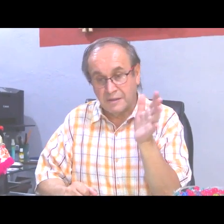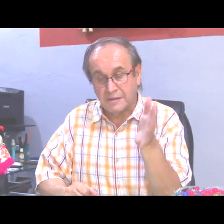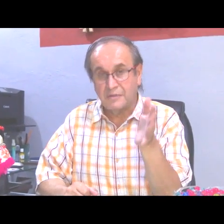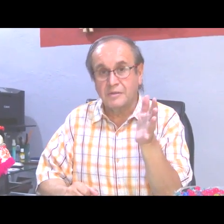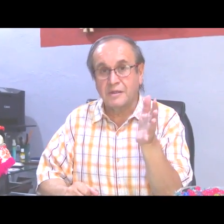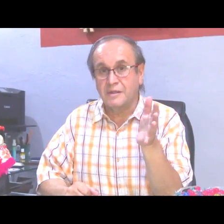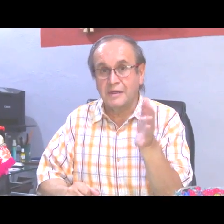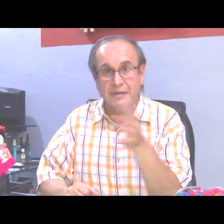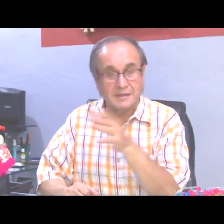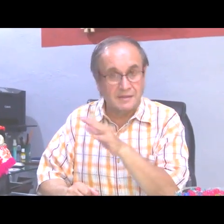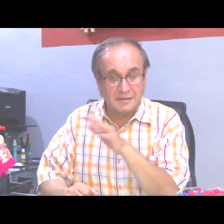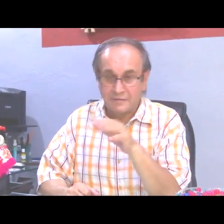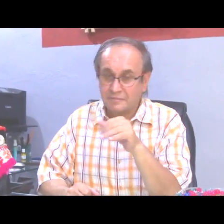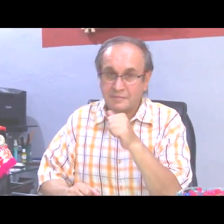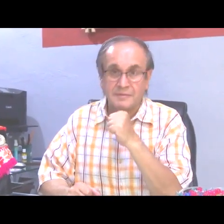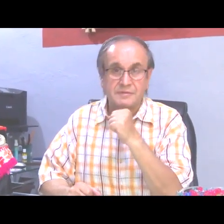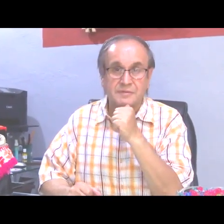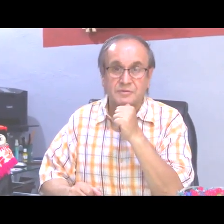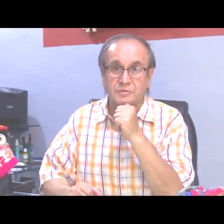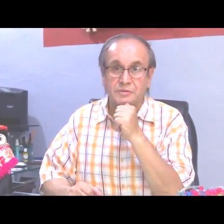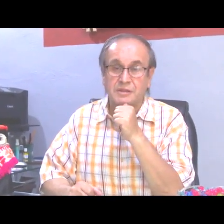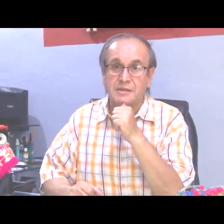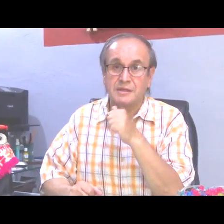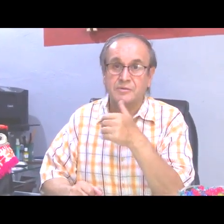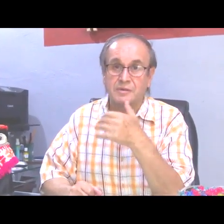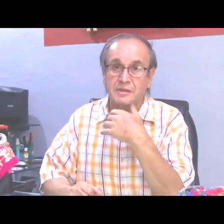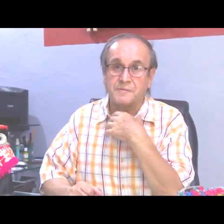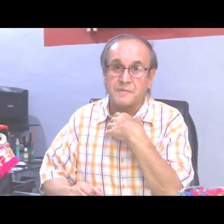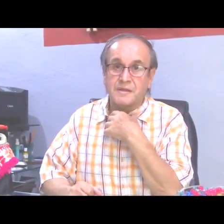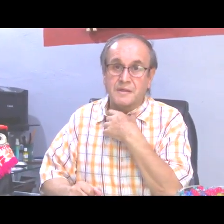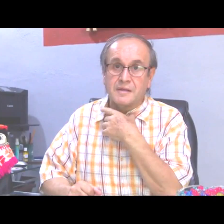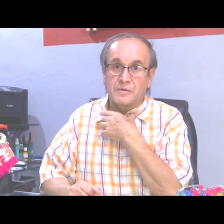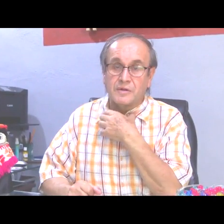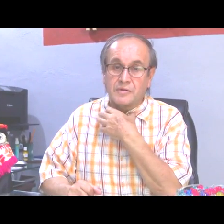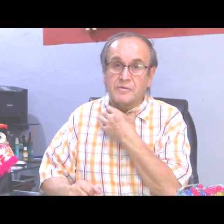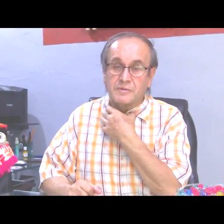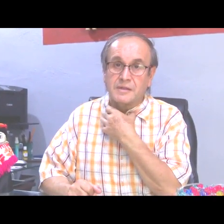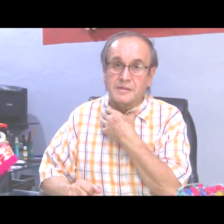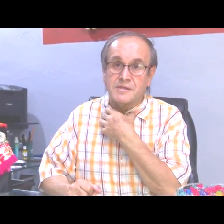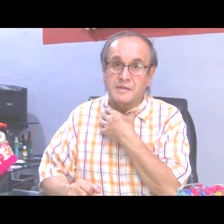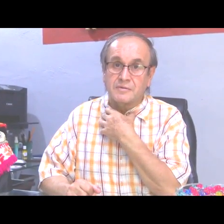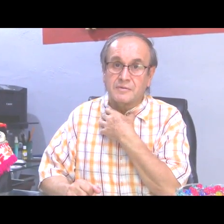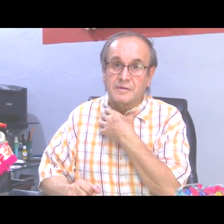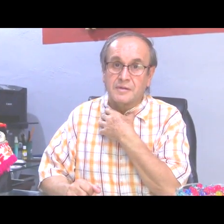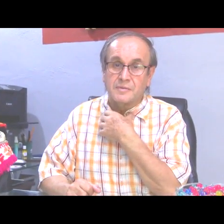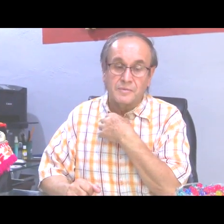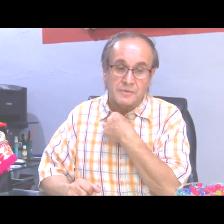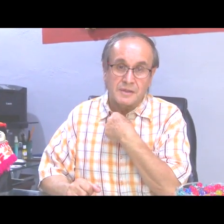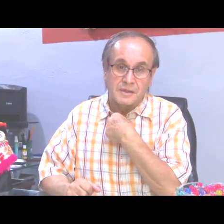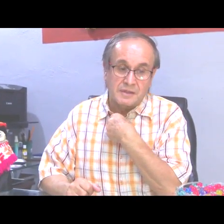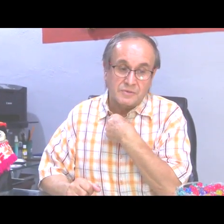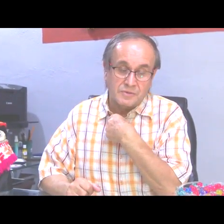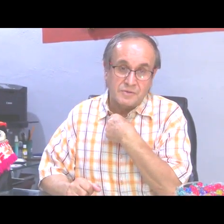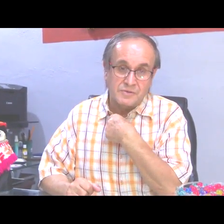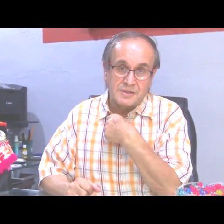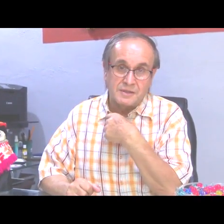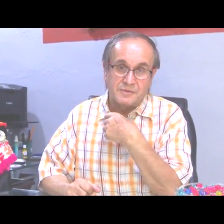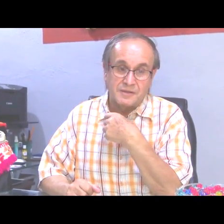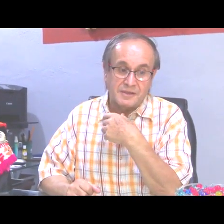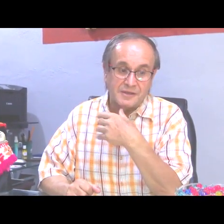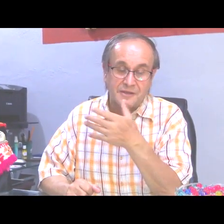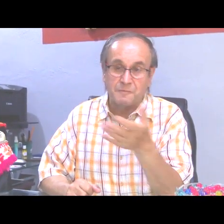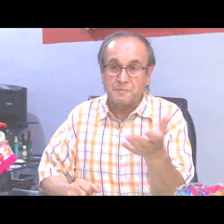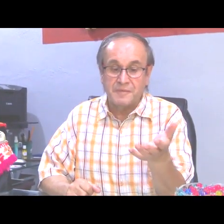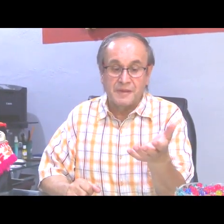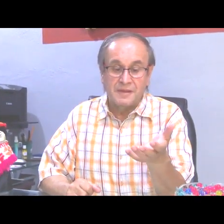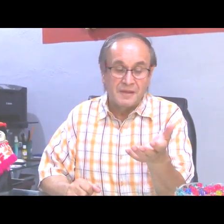he tratado de acatar en su totalidad lo que ellos vayan diciendo, porque digo, soy consciente,